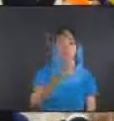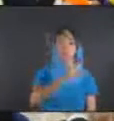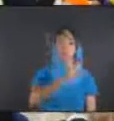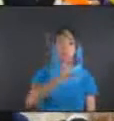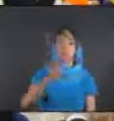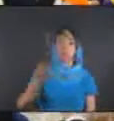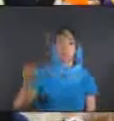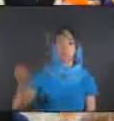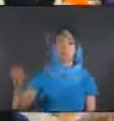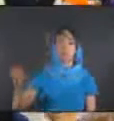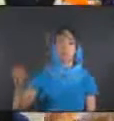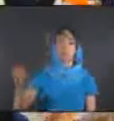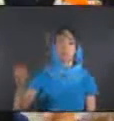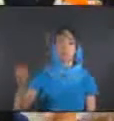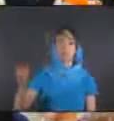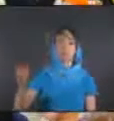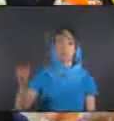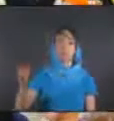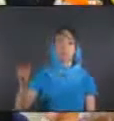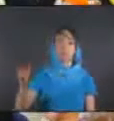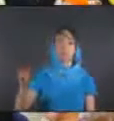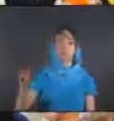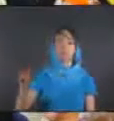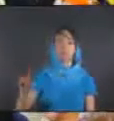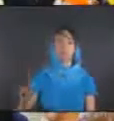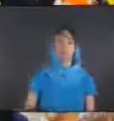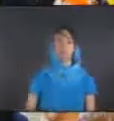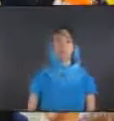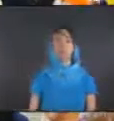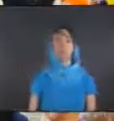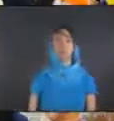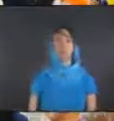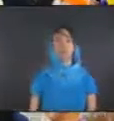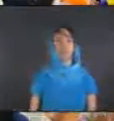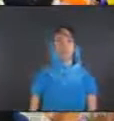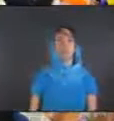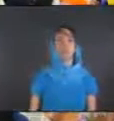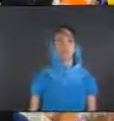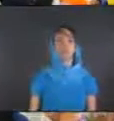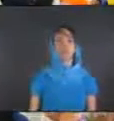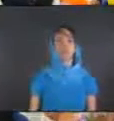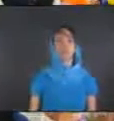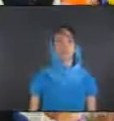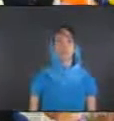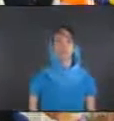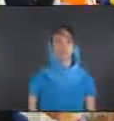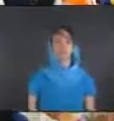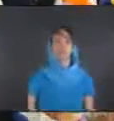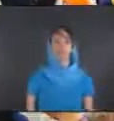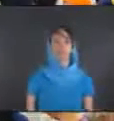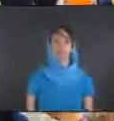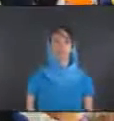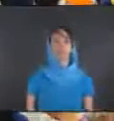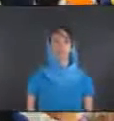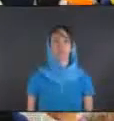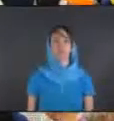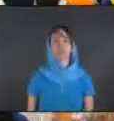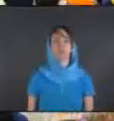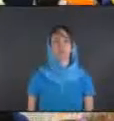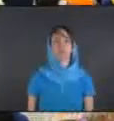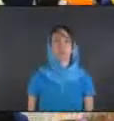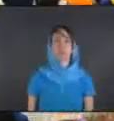y también necesitamos hacer algo como iglesia esta hora. Por favor, quédese en su lugar, sigamos ministrando al Señor.